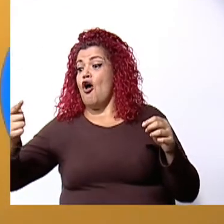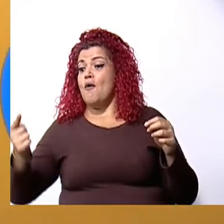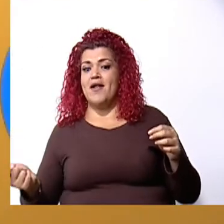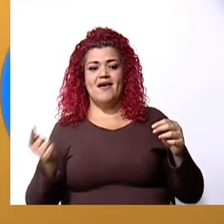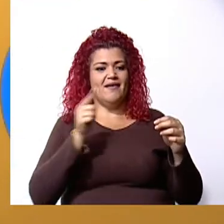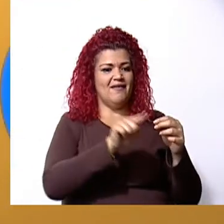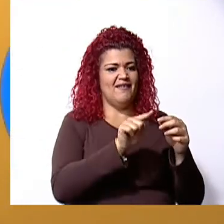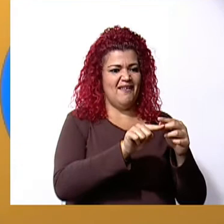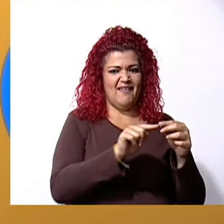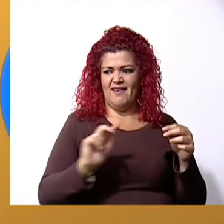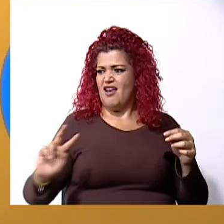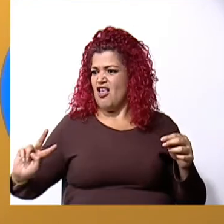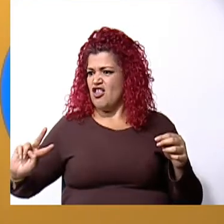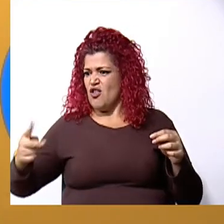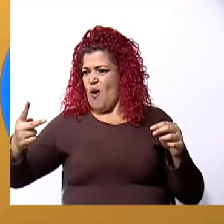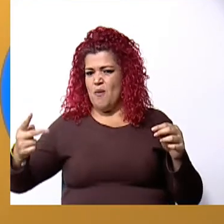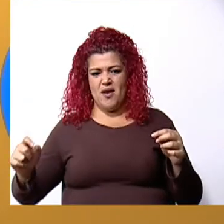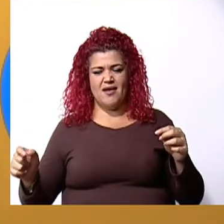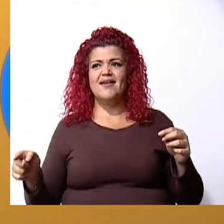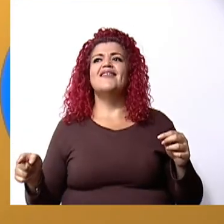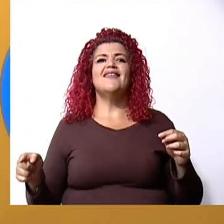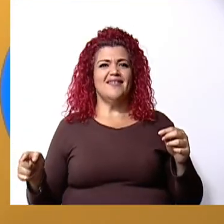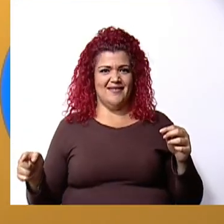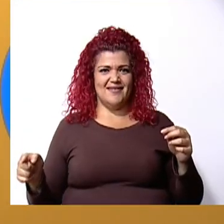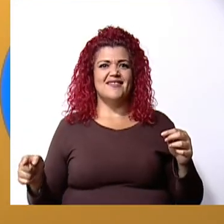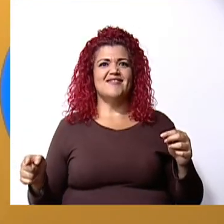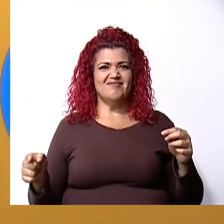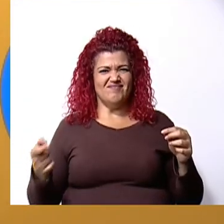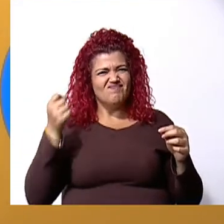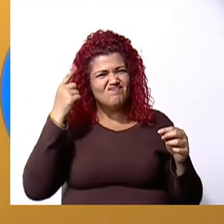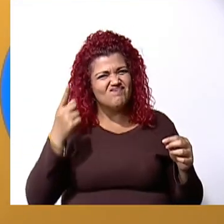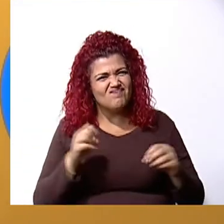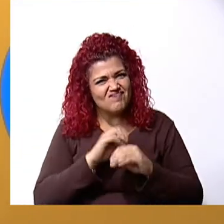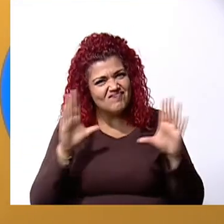Muy bien, excelente. Ya vamos